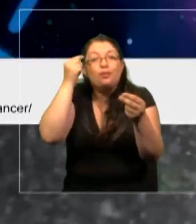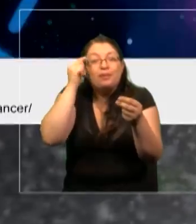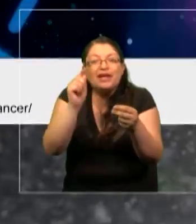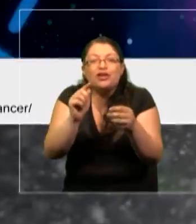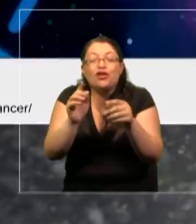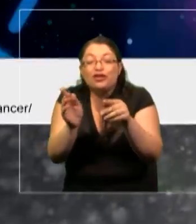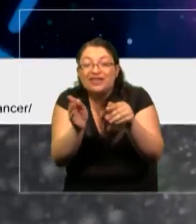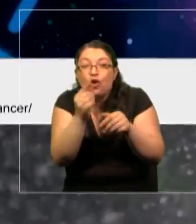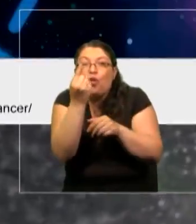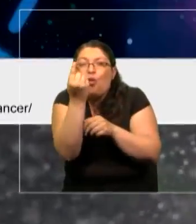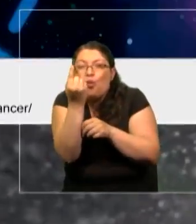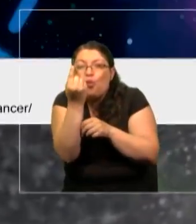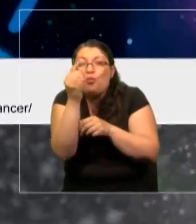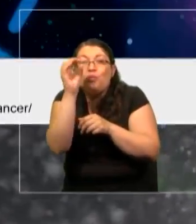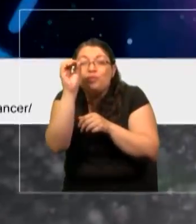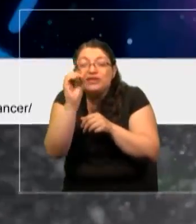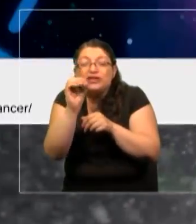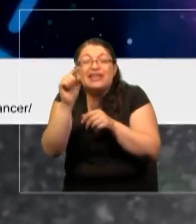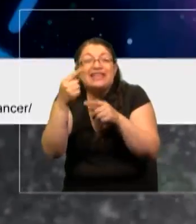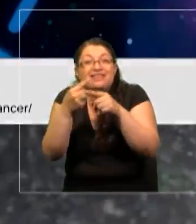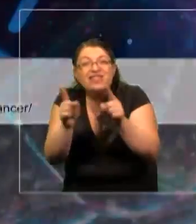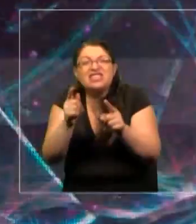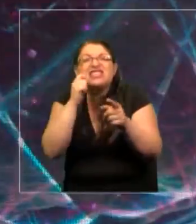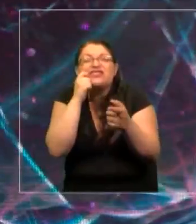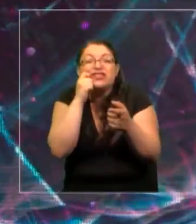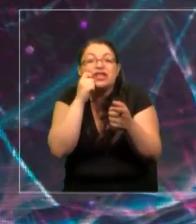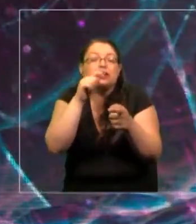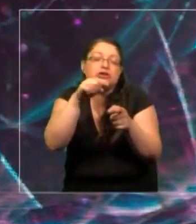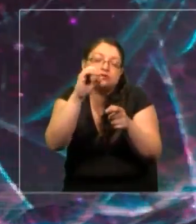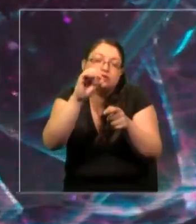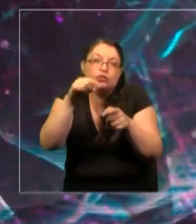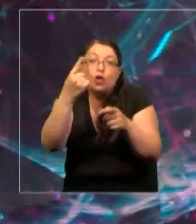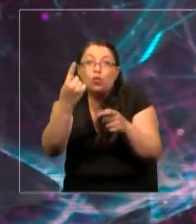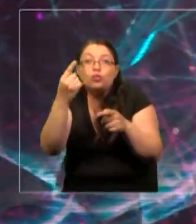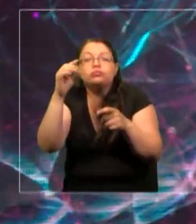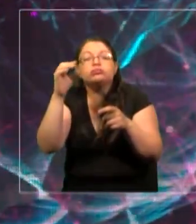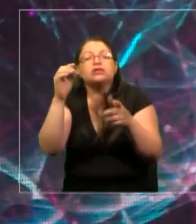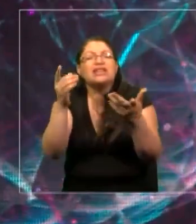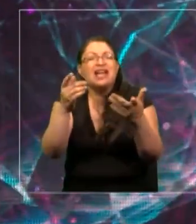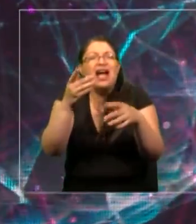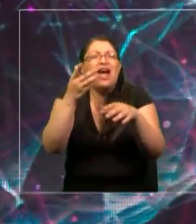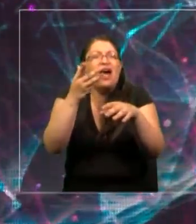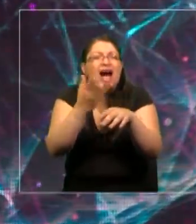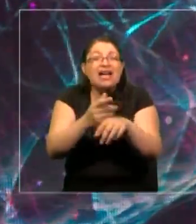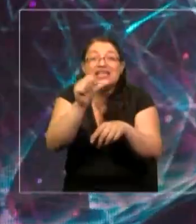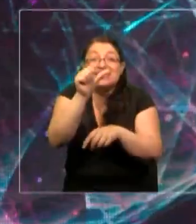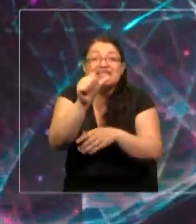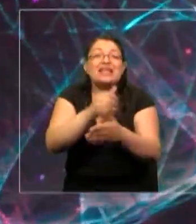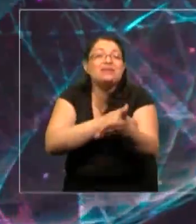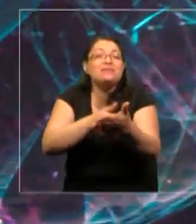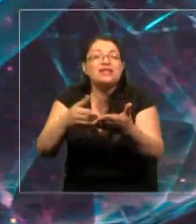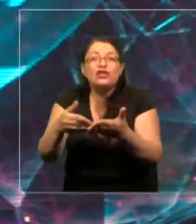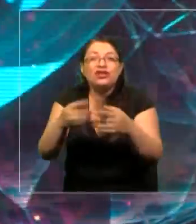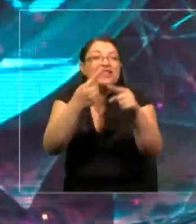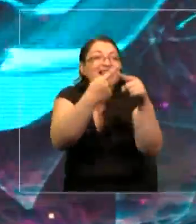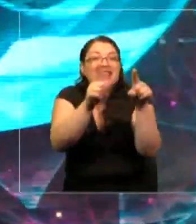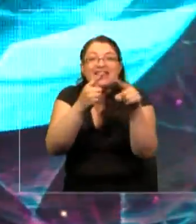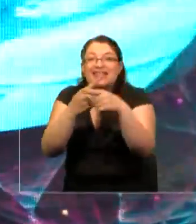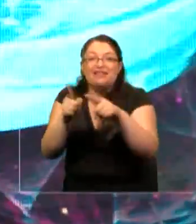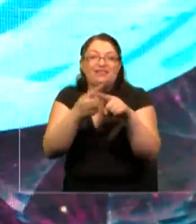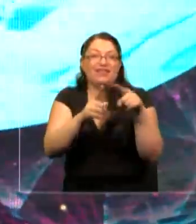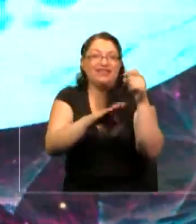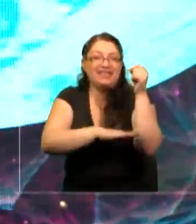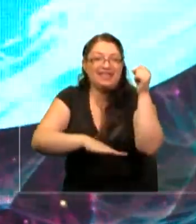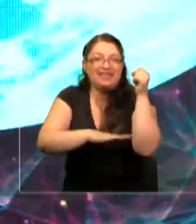un diferencial de los mil significa que usted y yo tenemos una diferencia de 6 millones de diferencias de